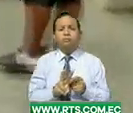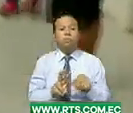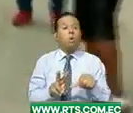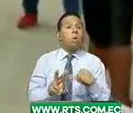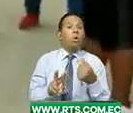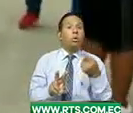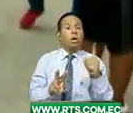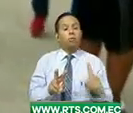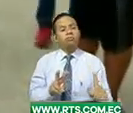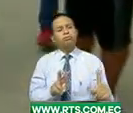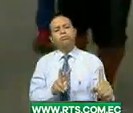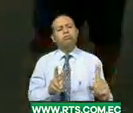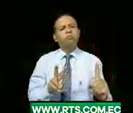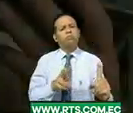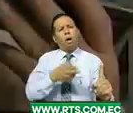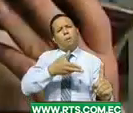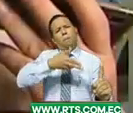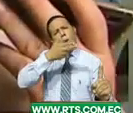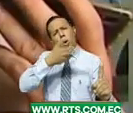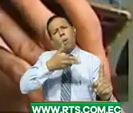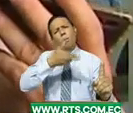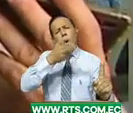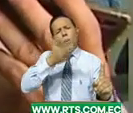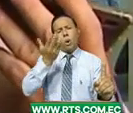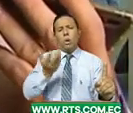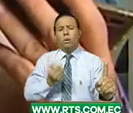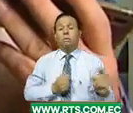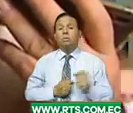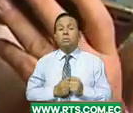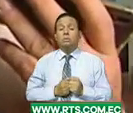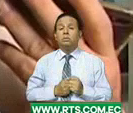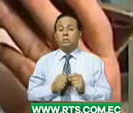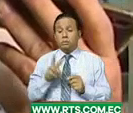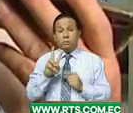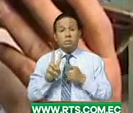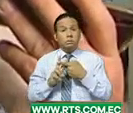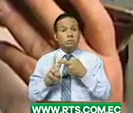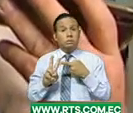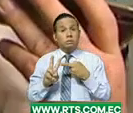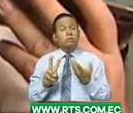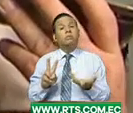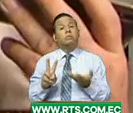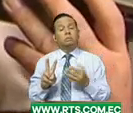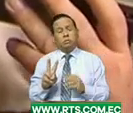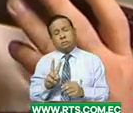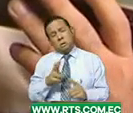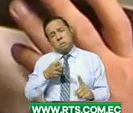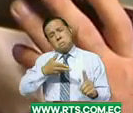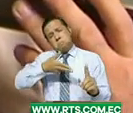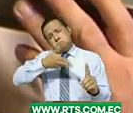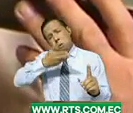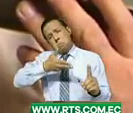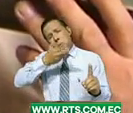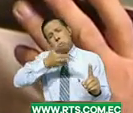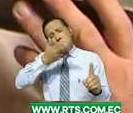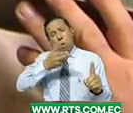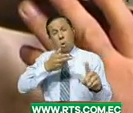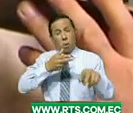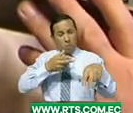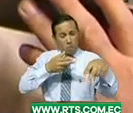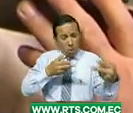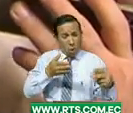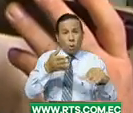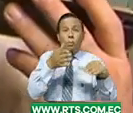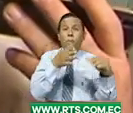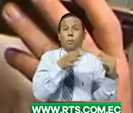es un cómplice. Lamentablemente las personas que cometieron el acto delictivo disparando y asesinando